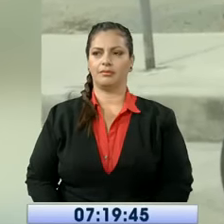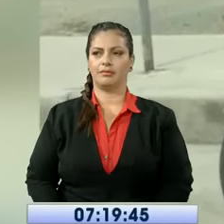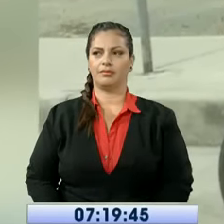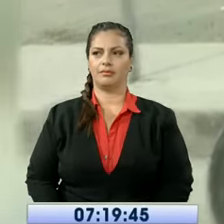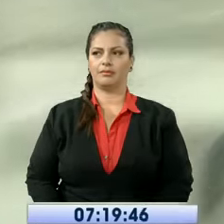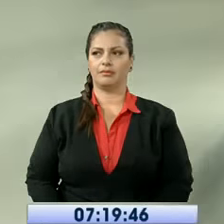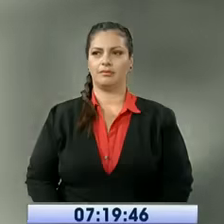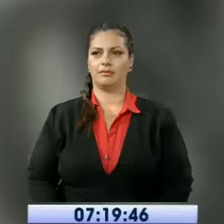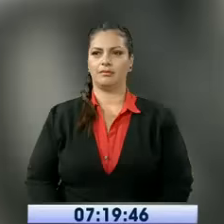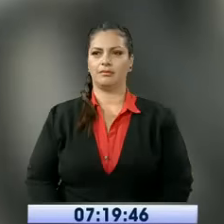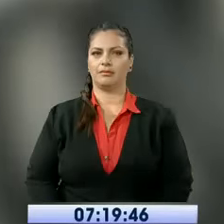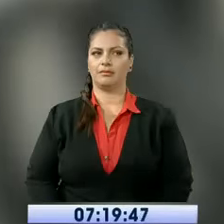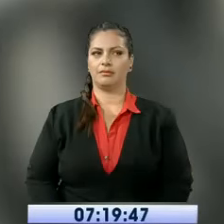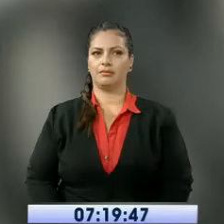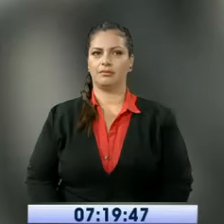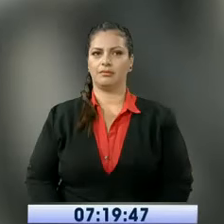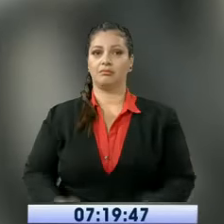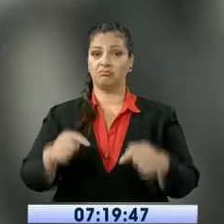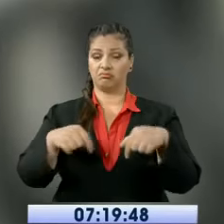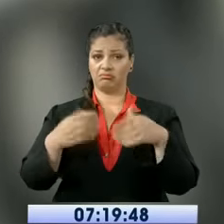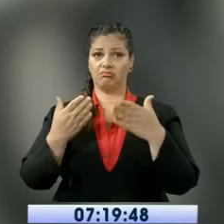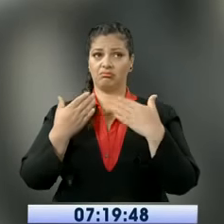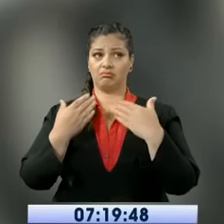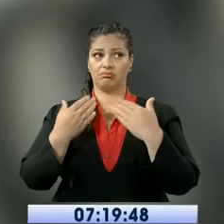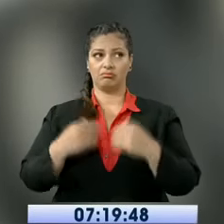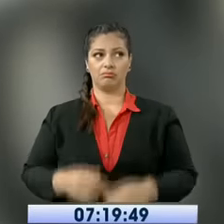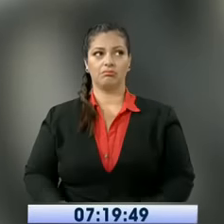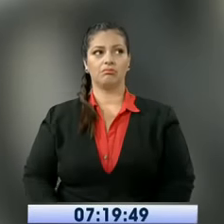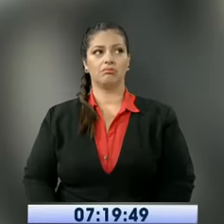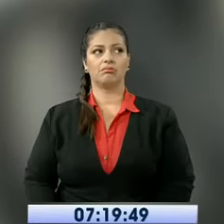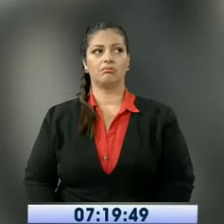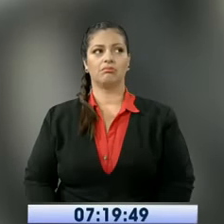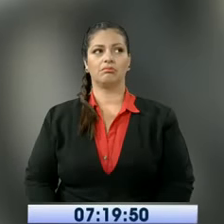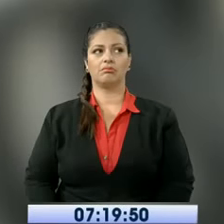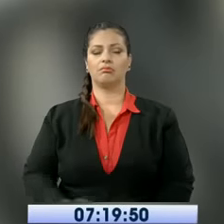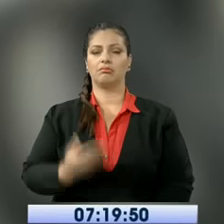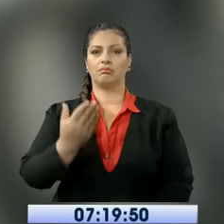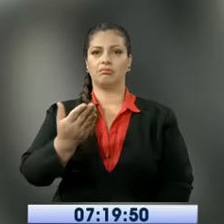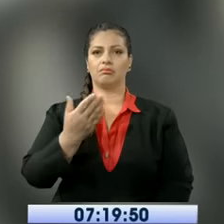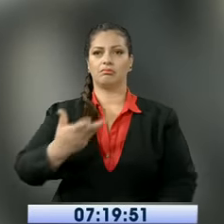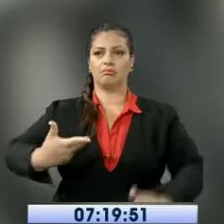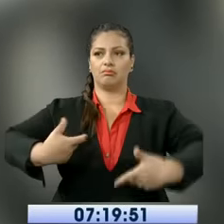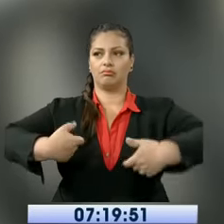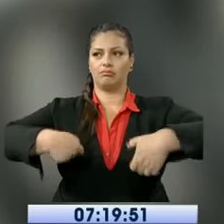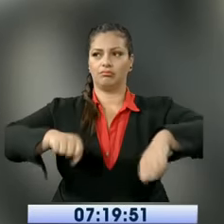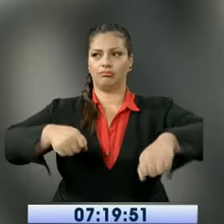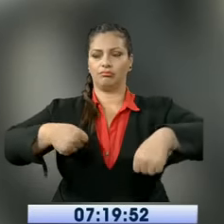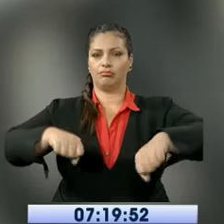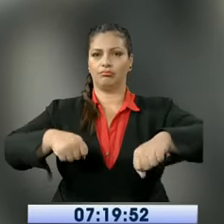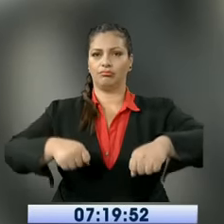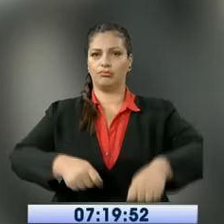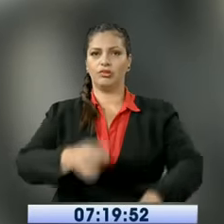Y eso parece que es aquí, en la ciudad. Sí, sí, sí. Allá. Mira eso. Una criatura en ¿dónde el va medio? La señora? Mira dónde va sentada